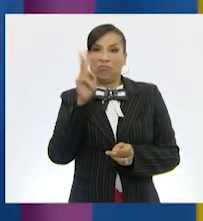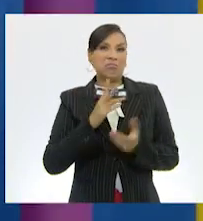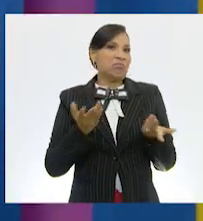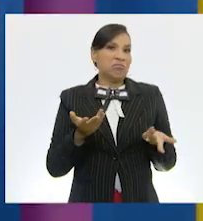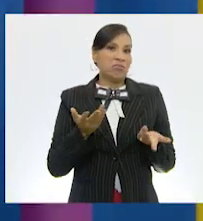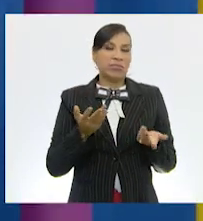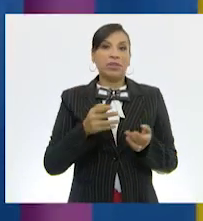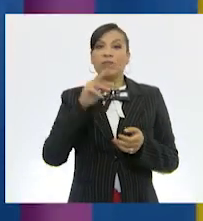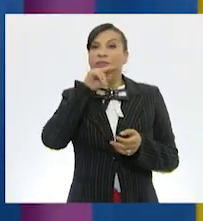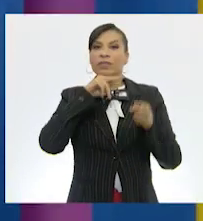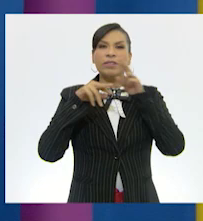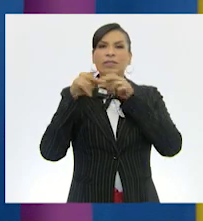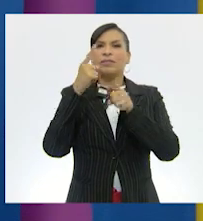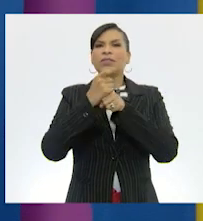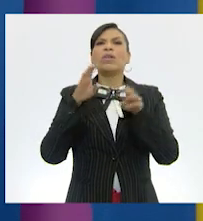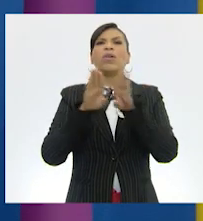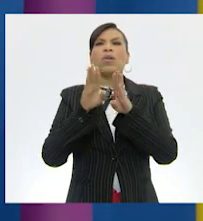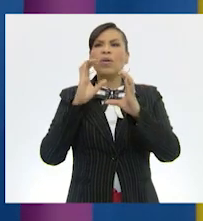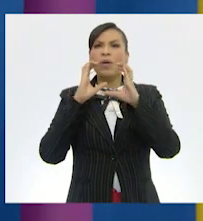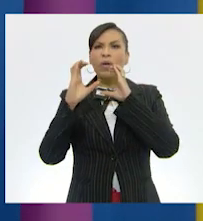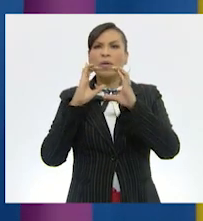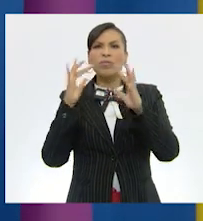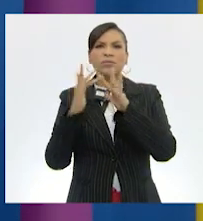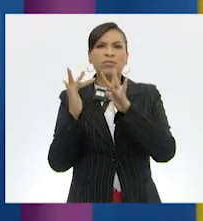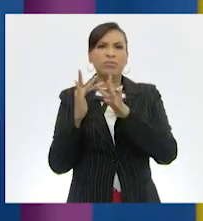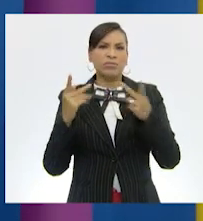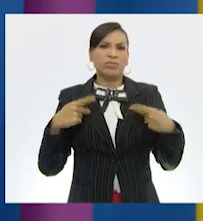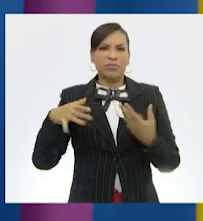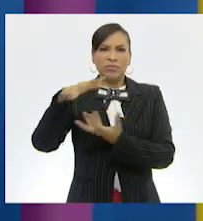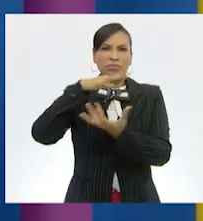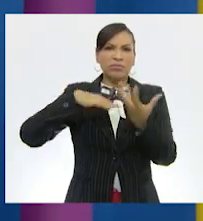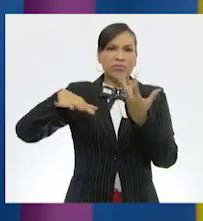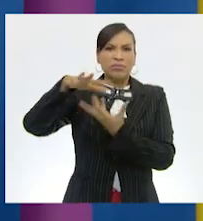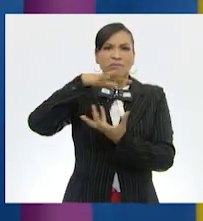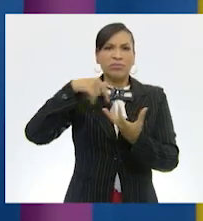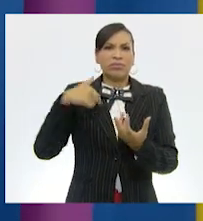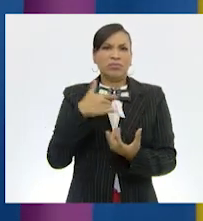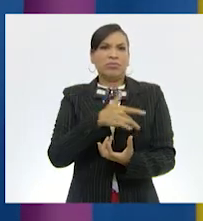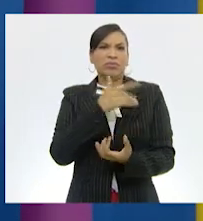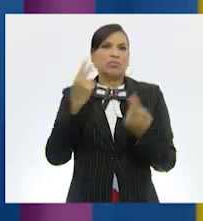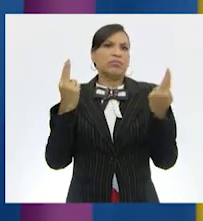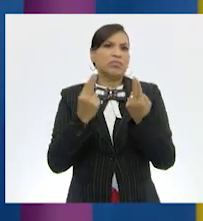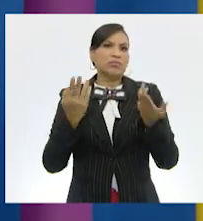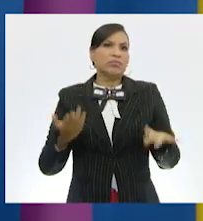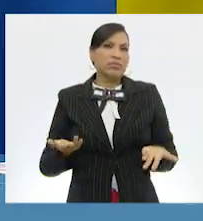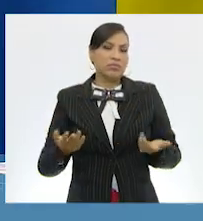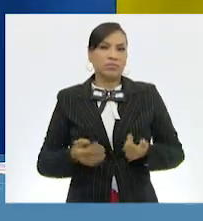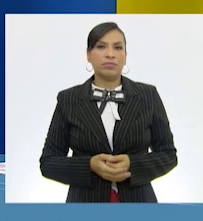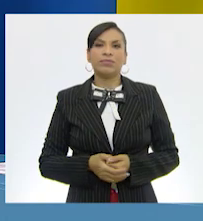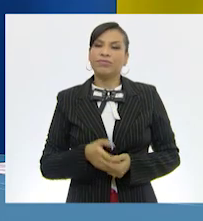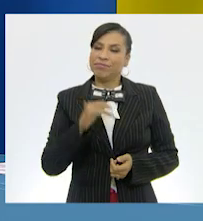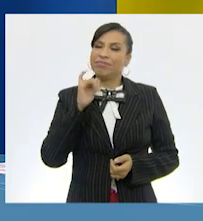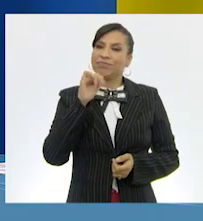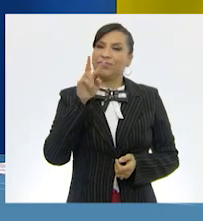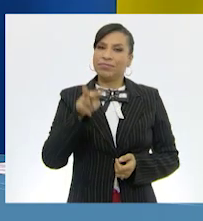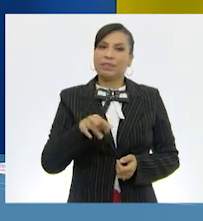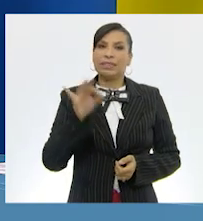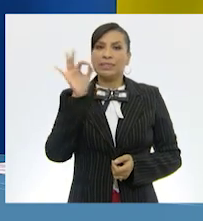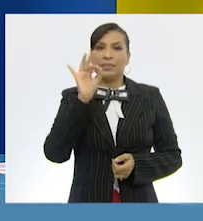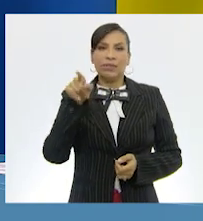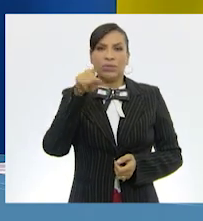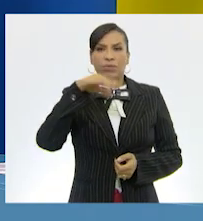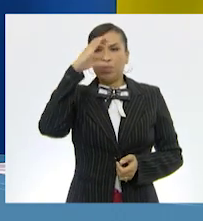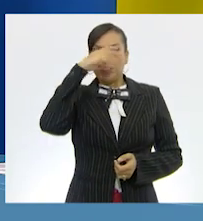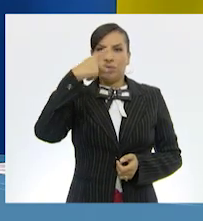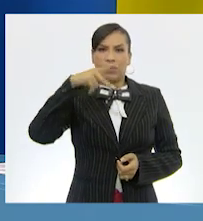la primera preocupación que tendría sería cómo me voy a comunicar y cómo voy a comunicar ciertas necesidades. Así es. Si su